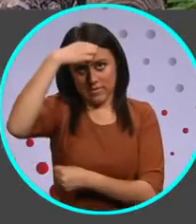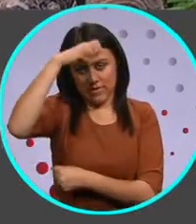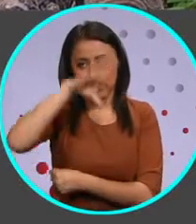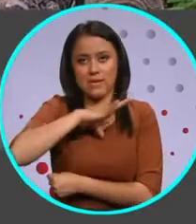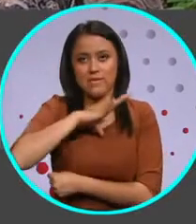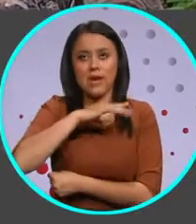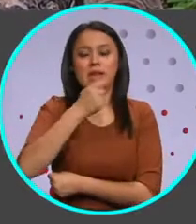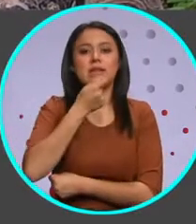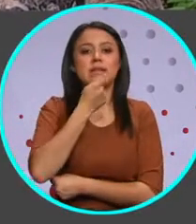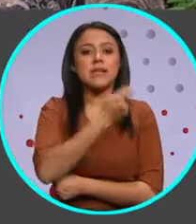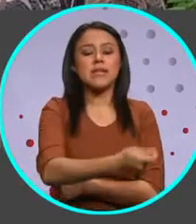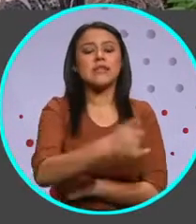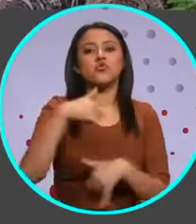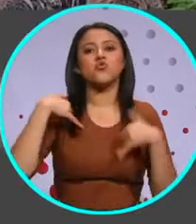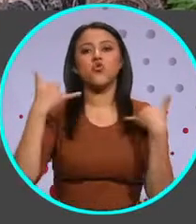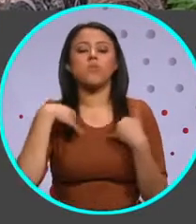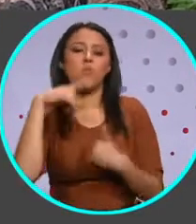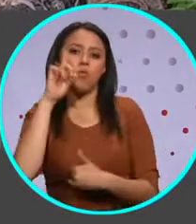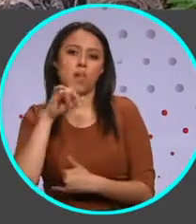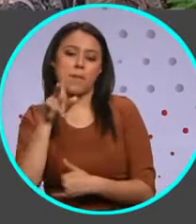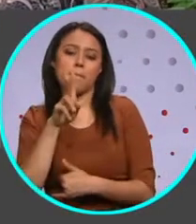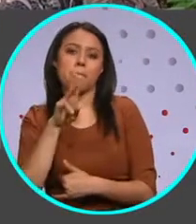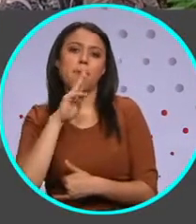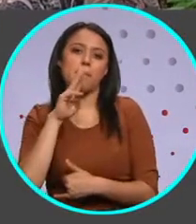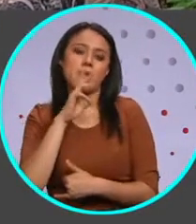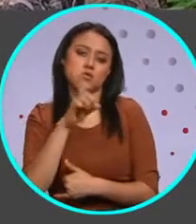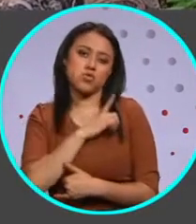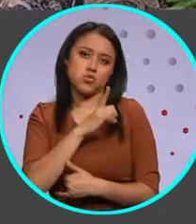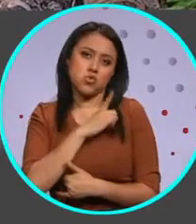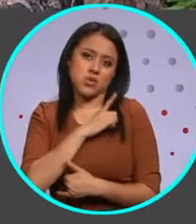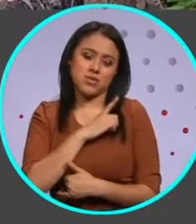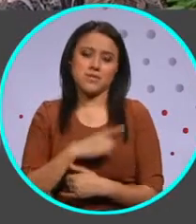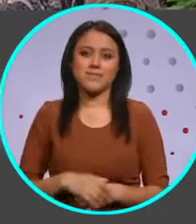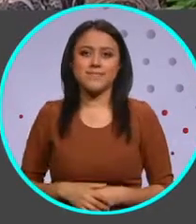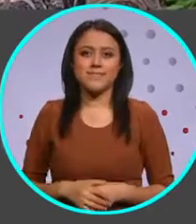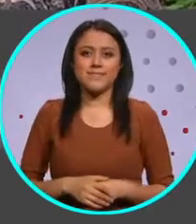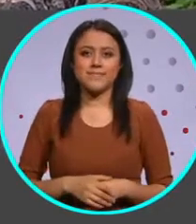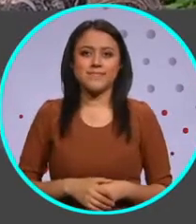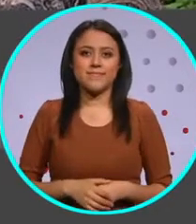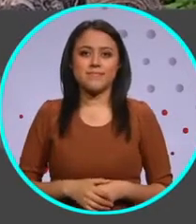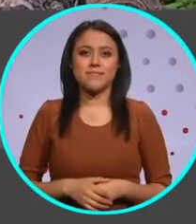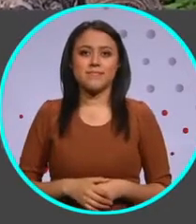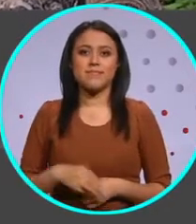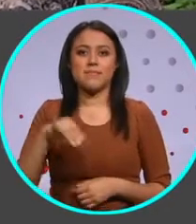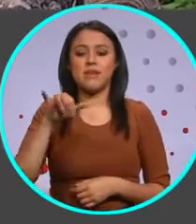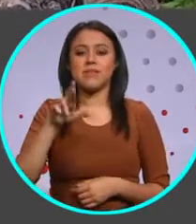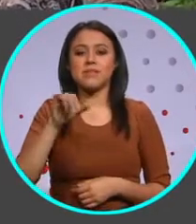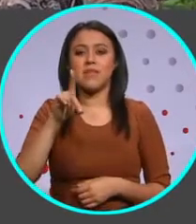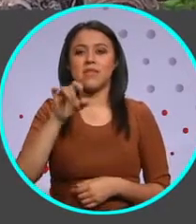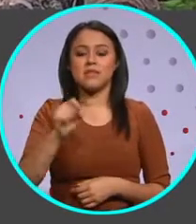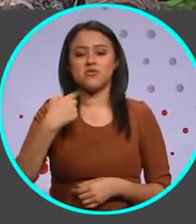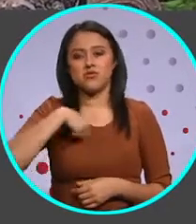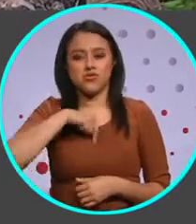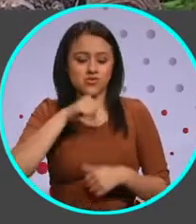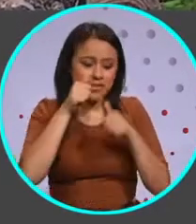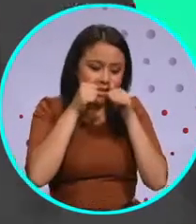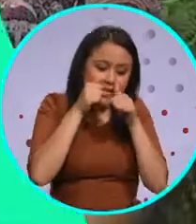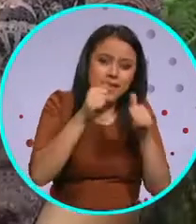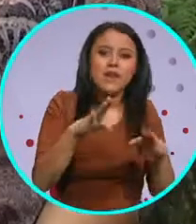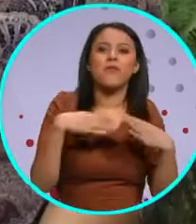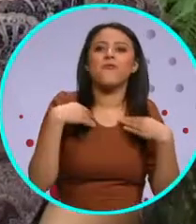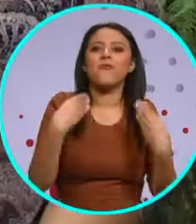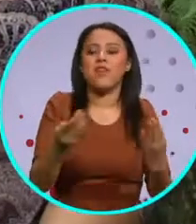a niñas adolescentes y madres y niñas que han sido o son mamás casal en mercedes procurar tener un contexto lleno de amor de